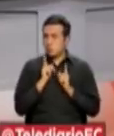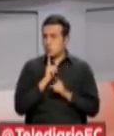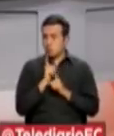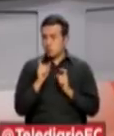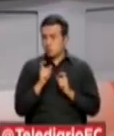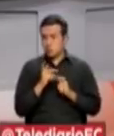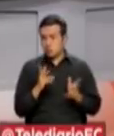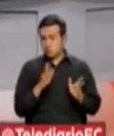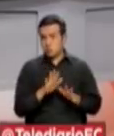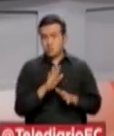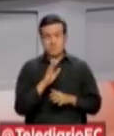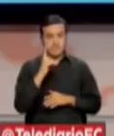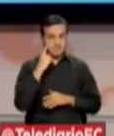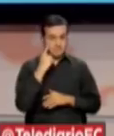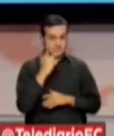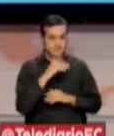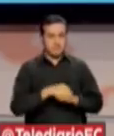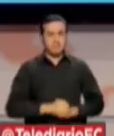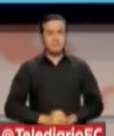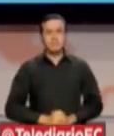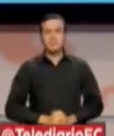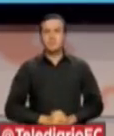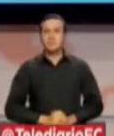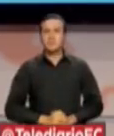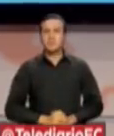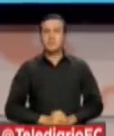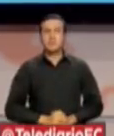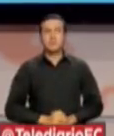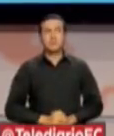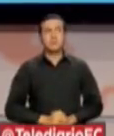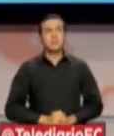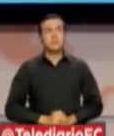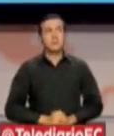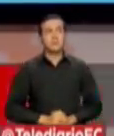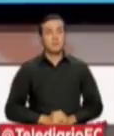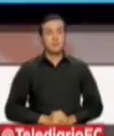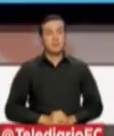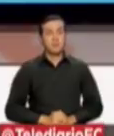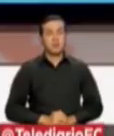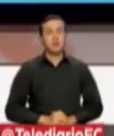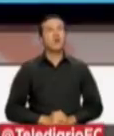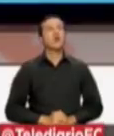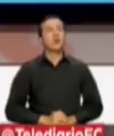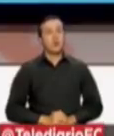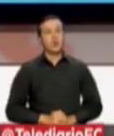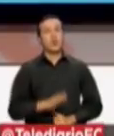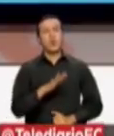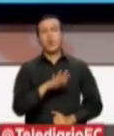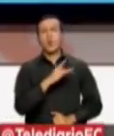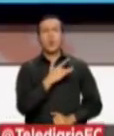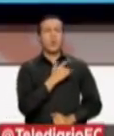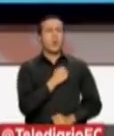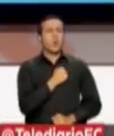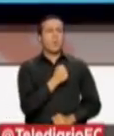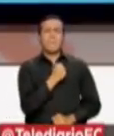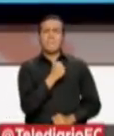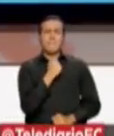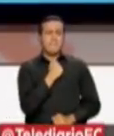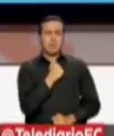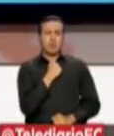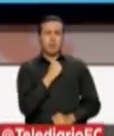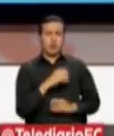mire eduardo nadie quiere más a un sector que el nativo en su